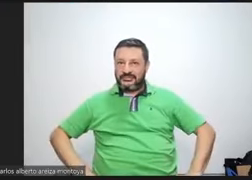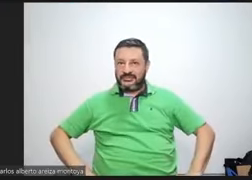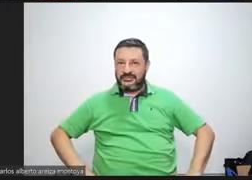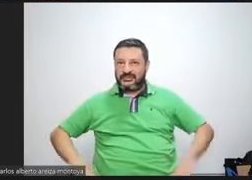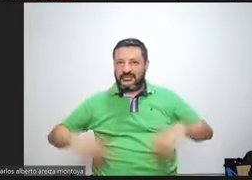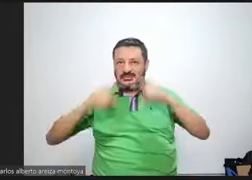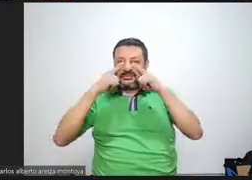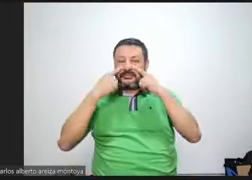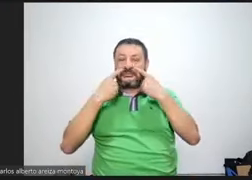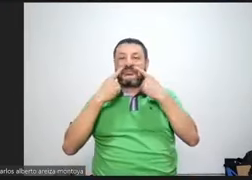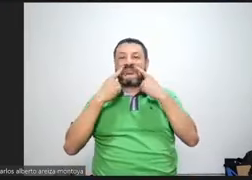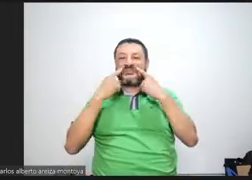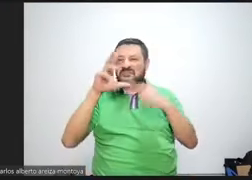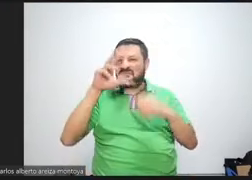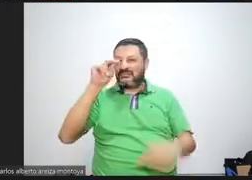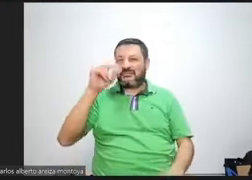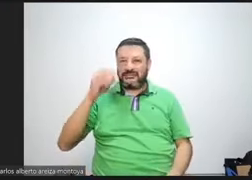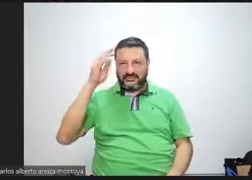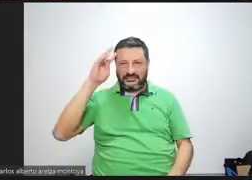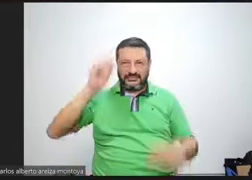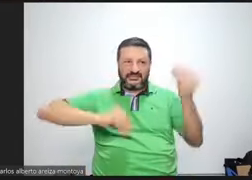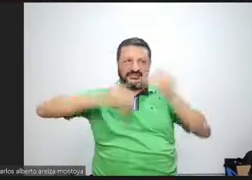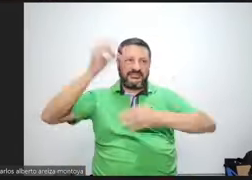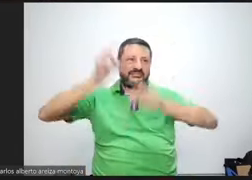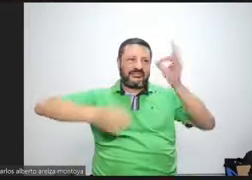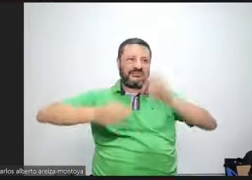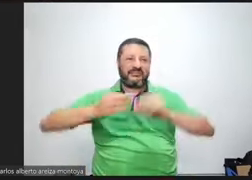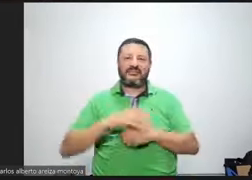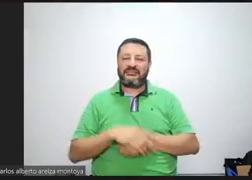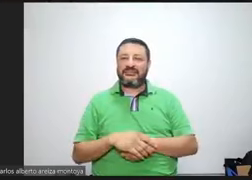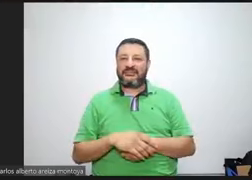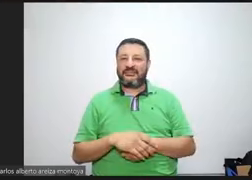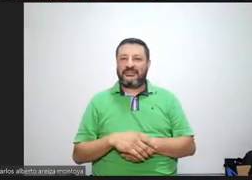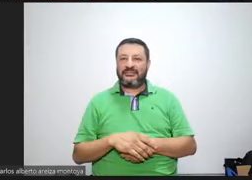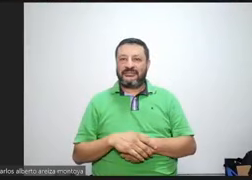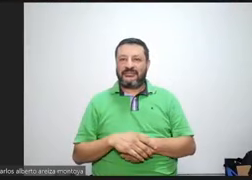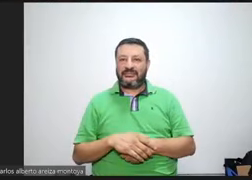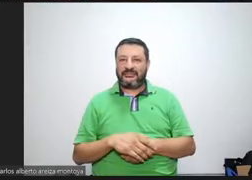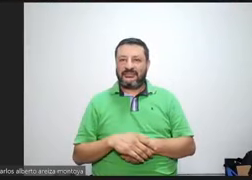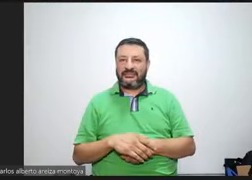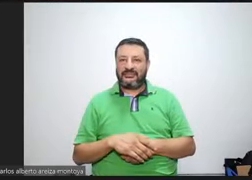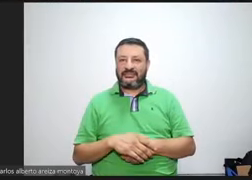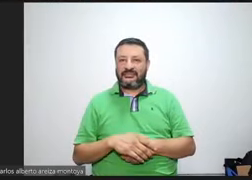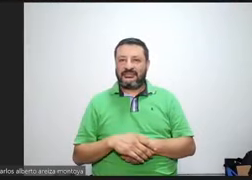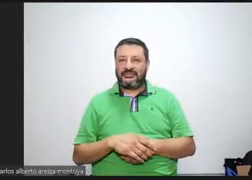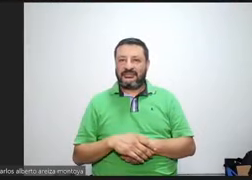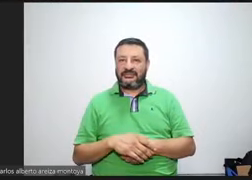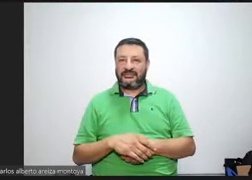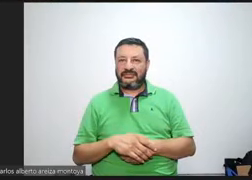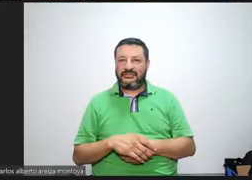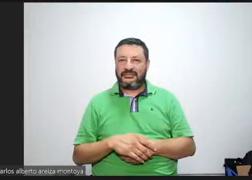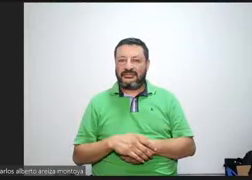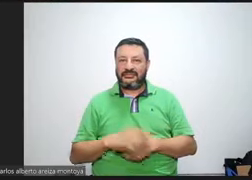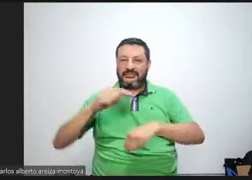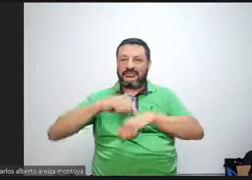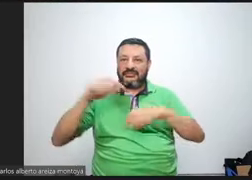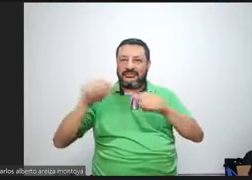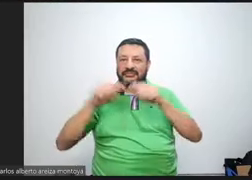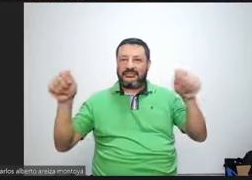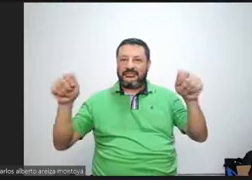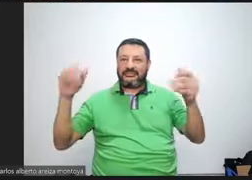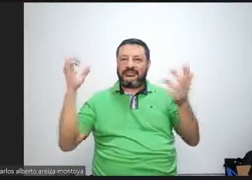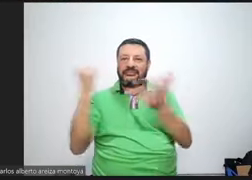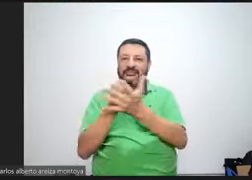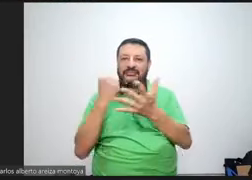mi entrenador, no, pero no es posible, ¿cómo así? Y yo estaba lesionada, o sea, yo no estaba en mi mejor momento. O sea, yo di todo y estábamos